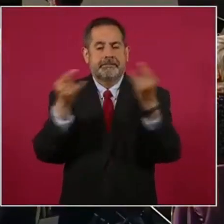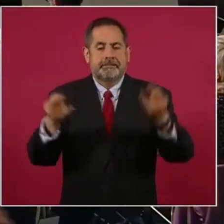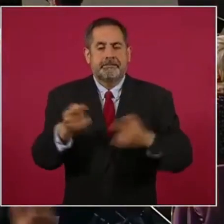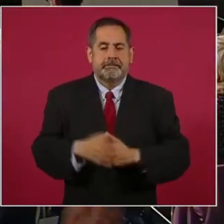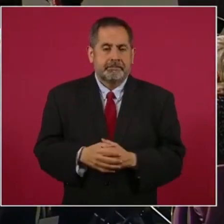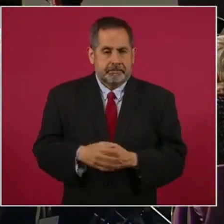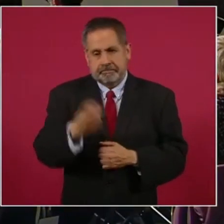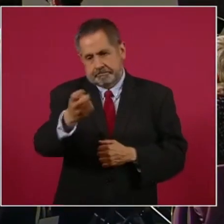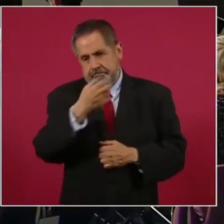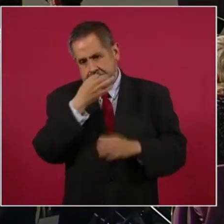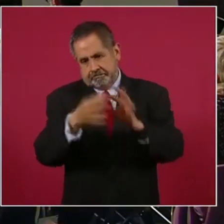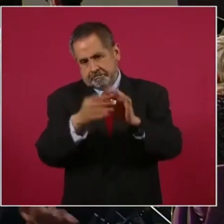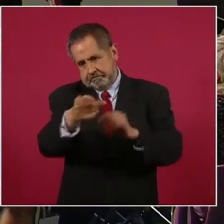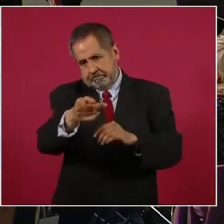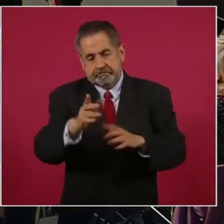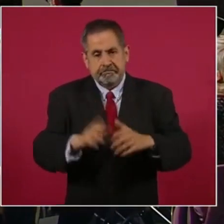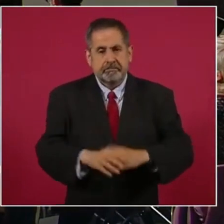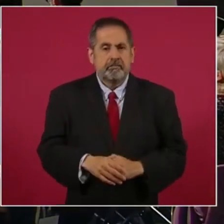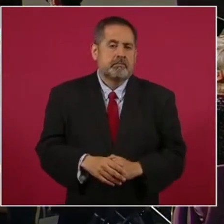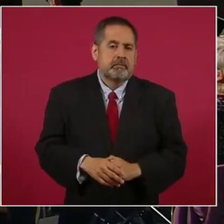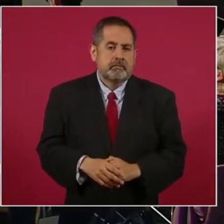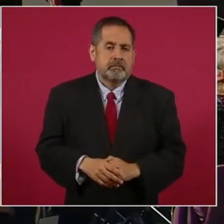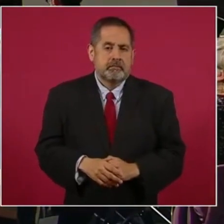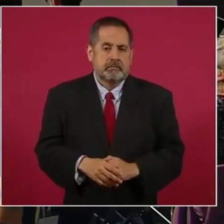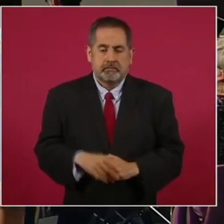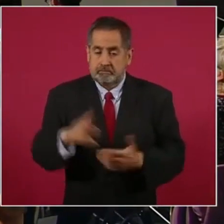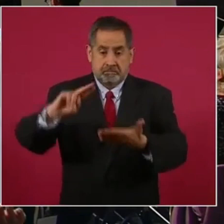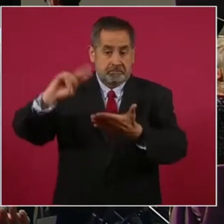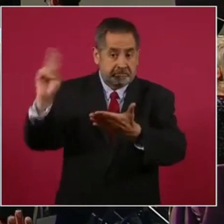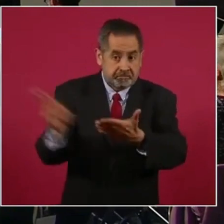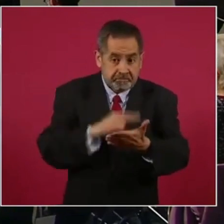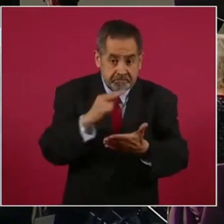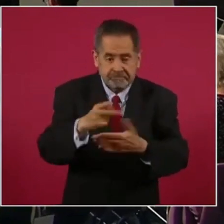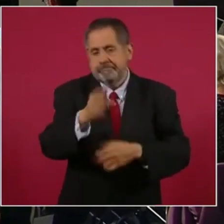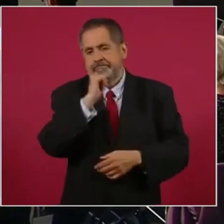Es por lo que planteas. Pero sí, no se firmó, ¿eh?